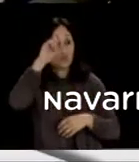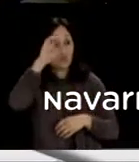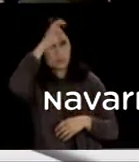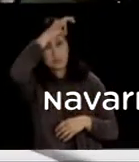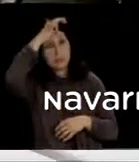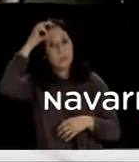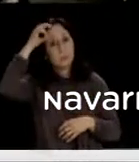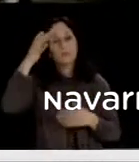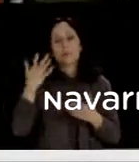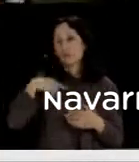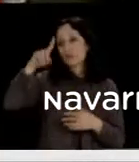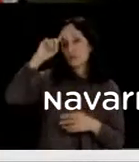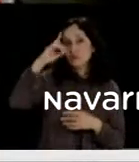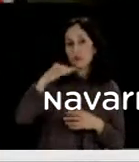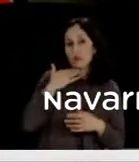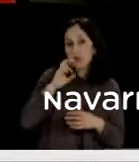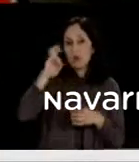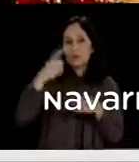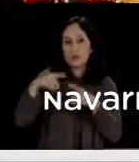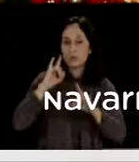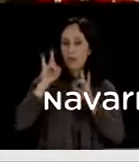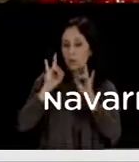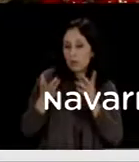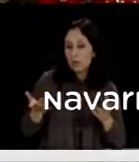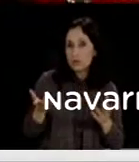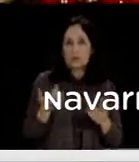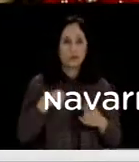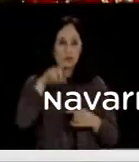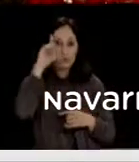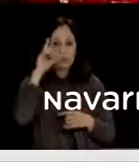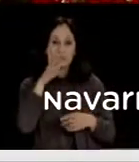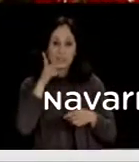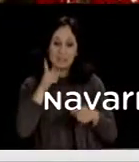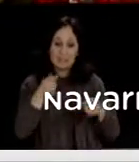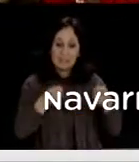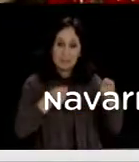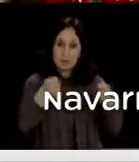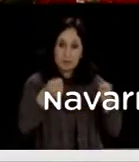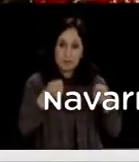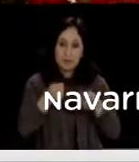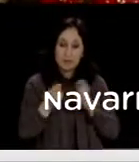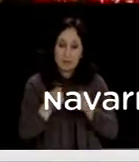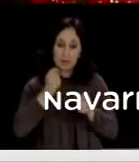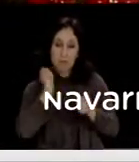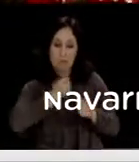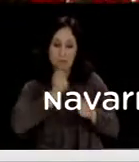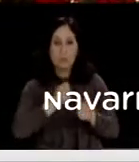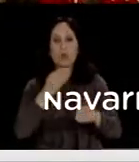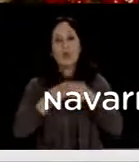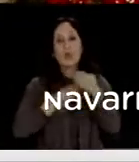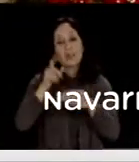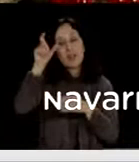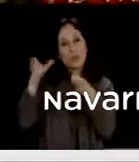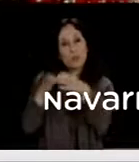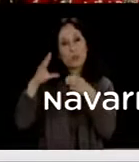antiguamente no tenían otra cosa para darle? Digo yo, para meter ruido. Llevamos sartenes y martillos porque los caldereros se dedicaban a arreglar todo lo